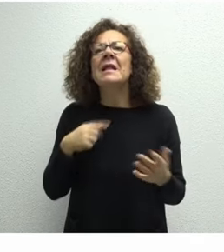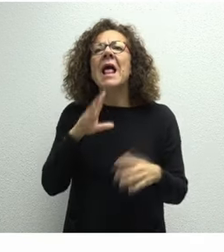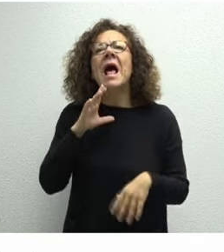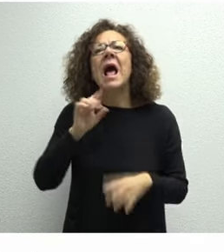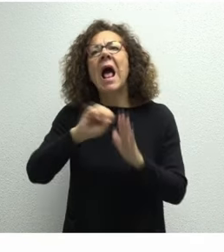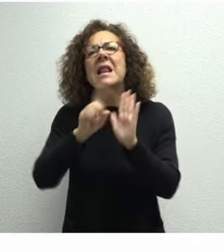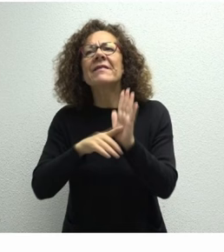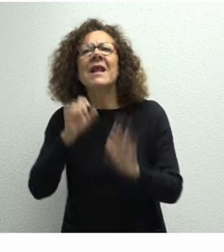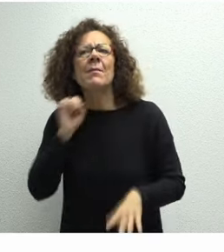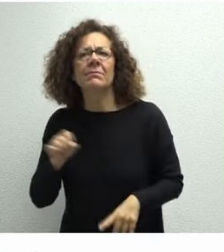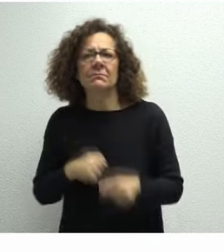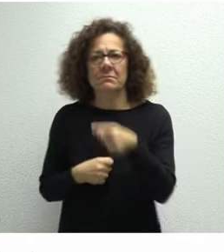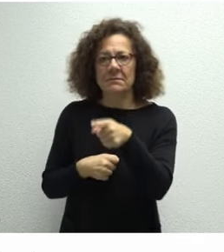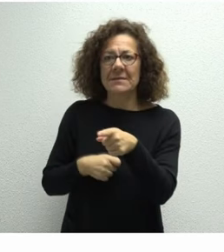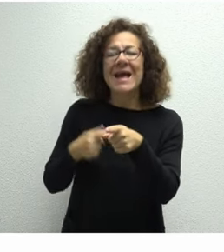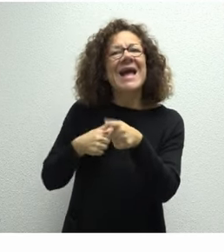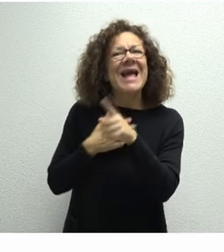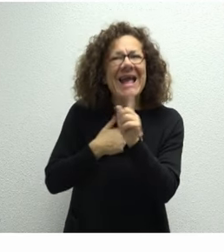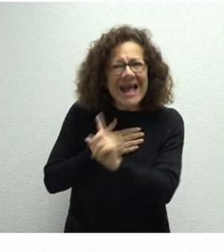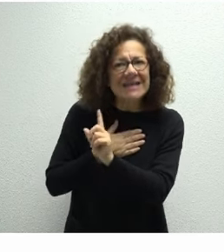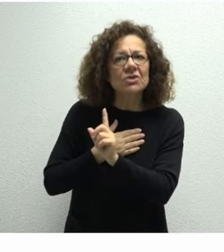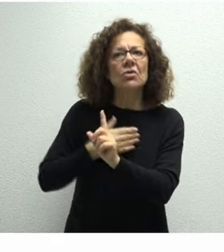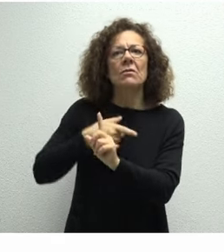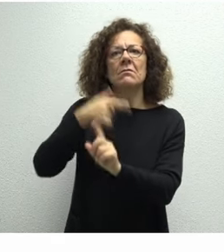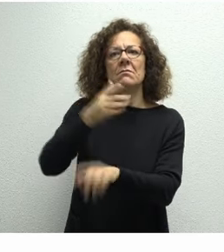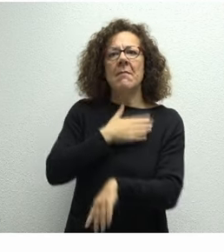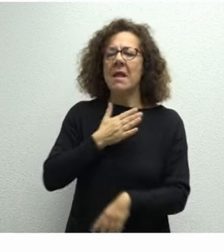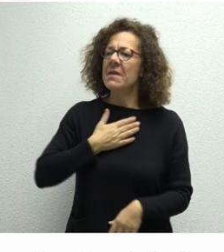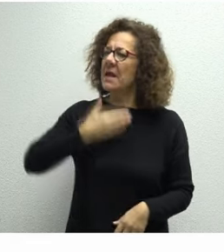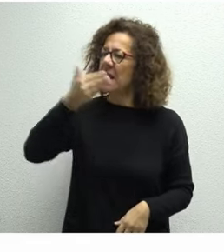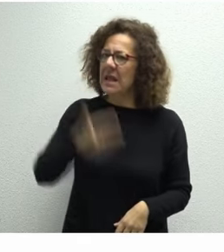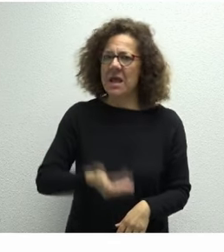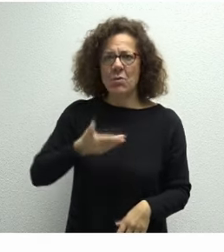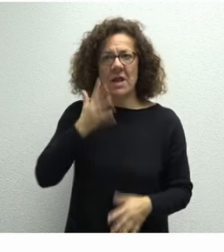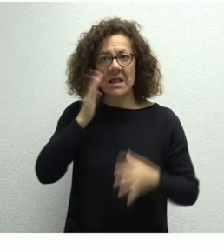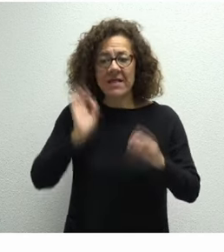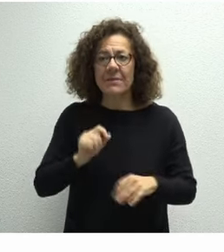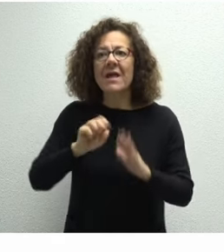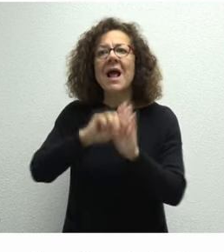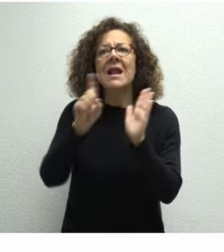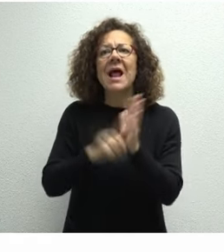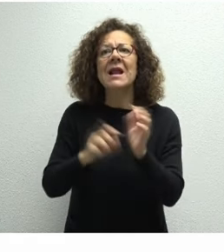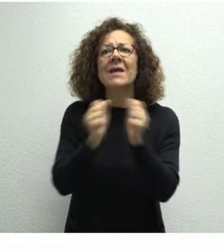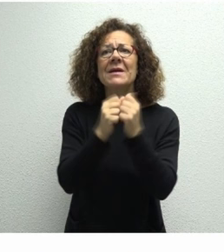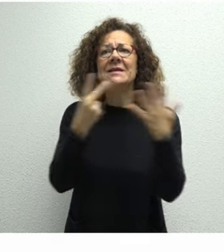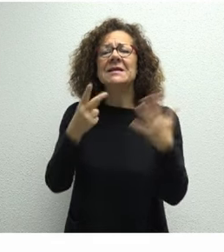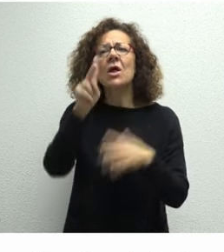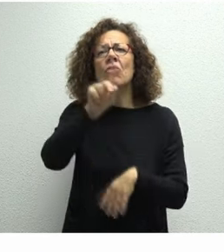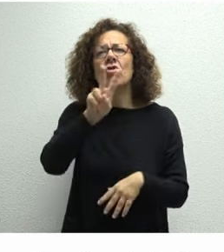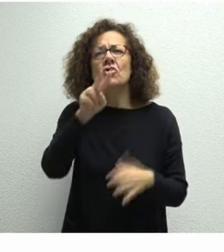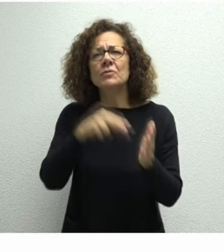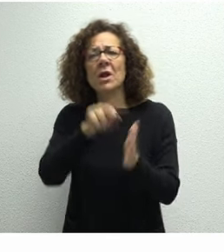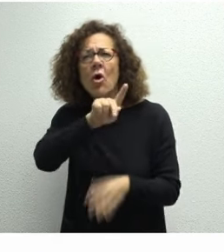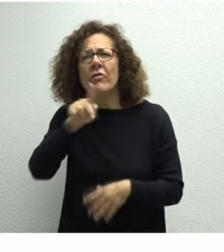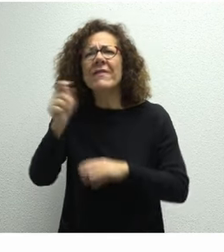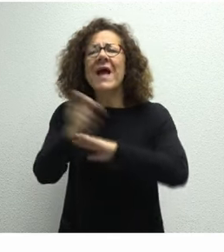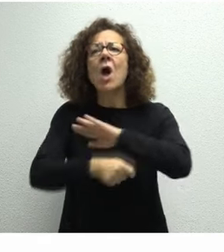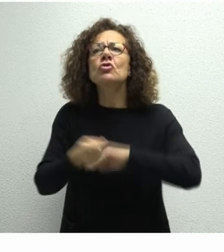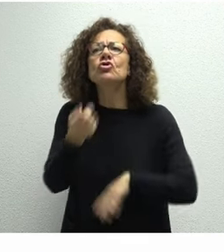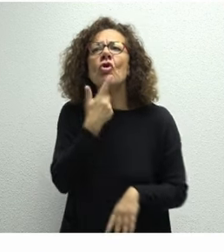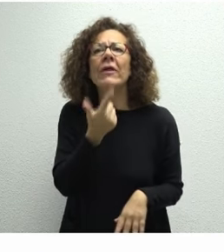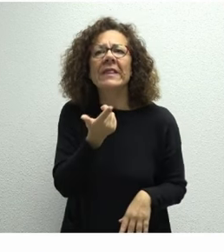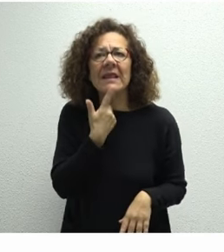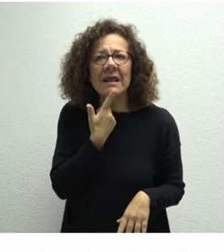a ir a lo importante esta para mí es una de las importantes no si la ley 26 del 2011 de agosto que nos